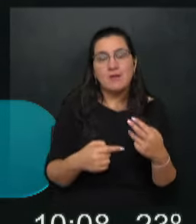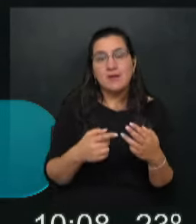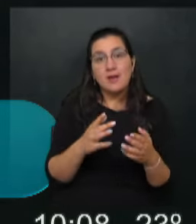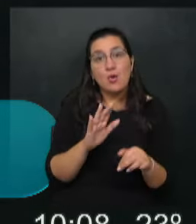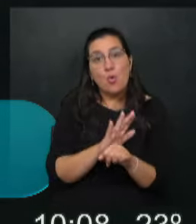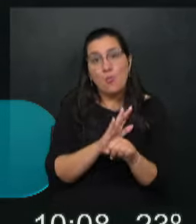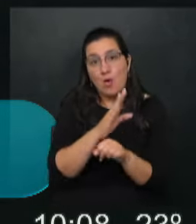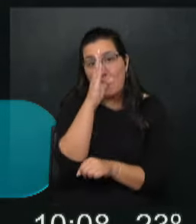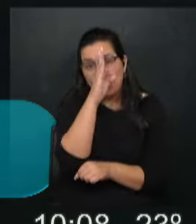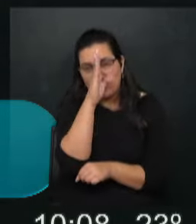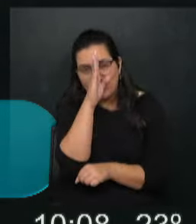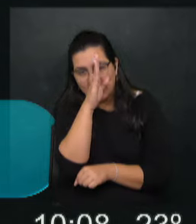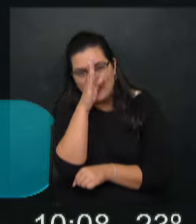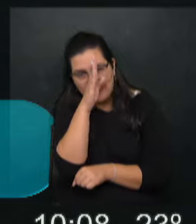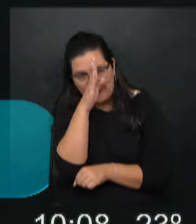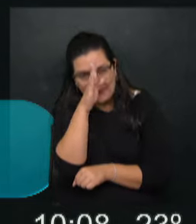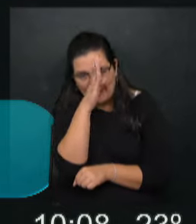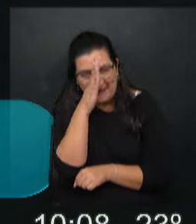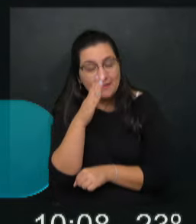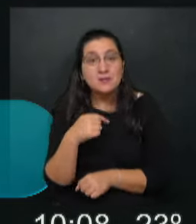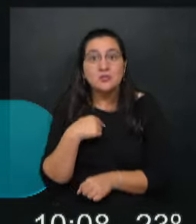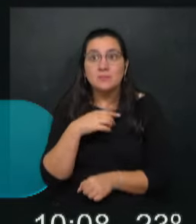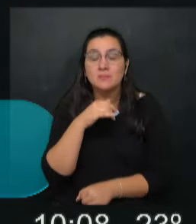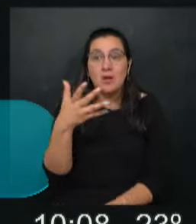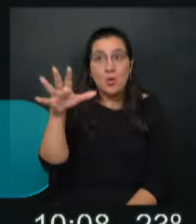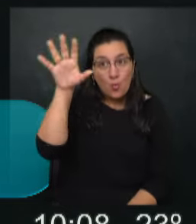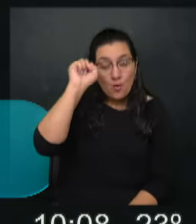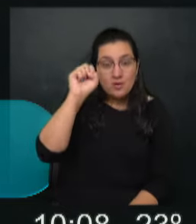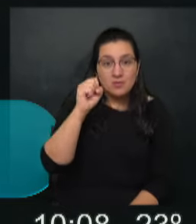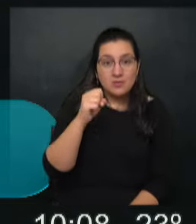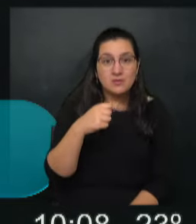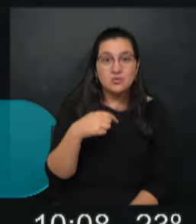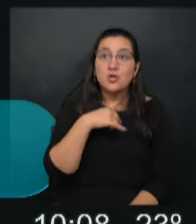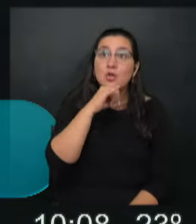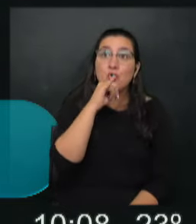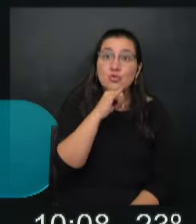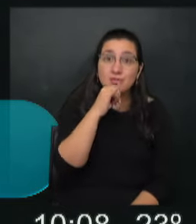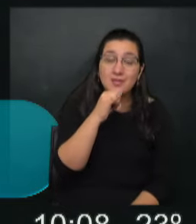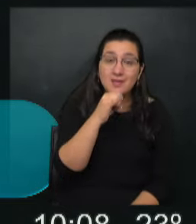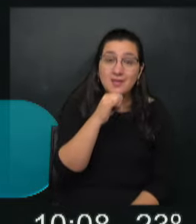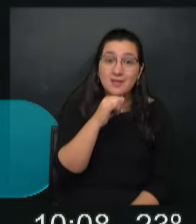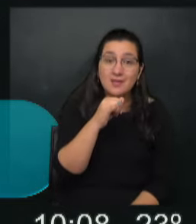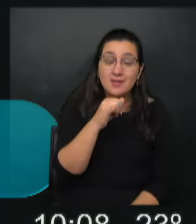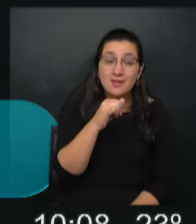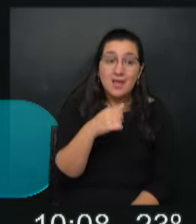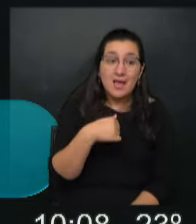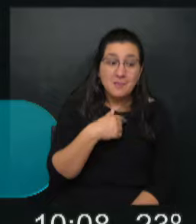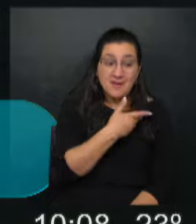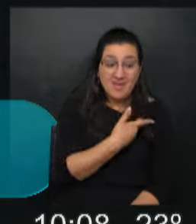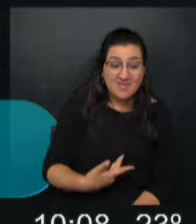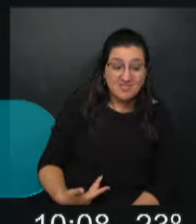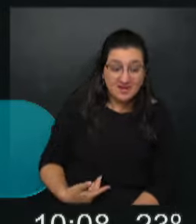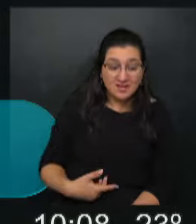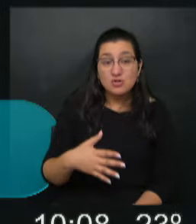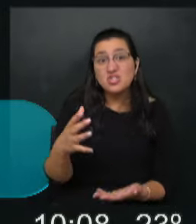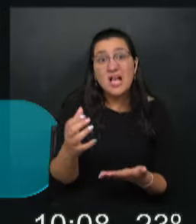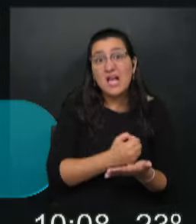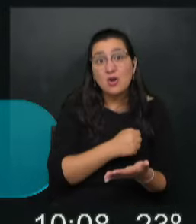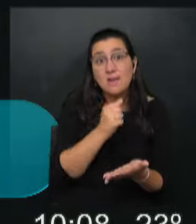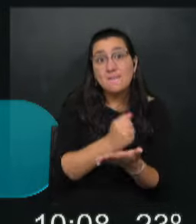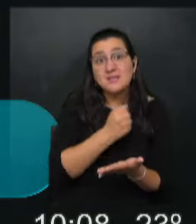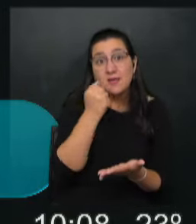asunto. Yo me acuerdo que comenté a la maestra de tercero que me habían sacado el pasaporte porque nos íbamos a ir a vivir a Venezuela.